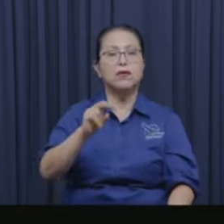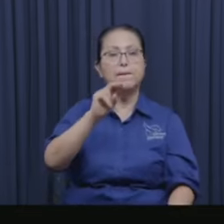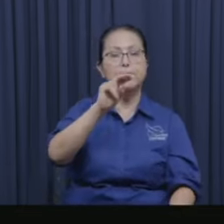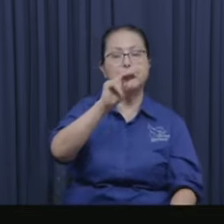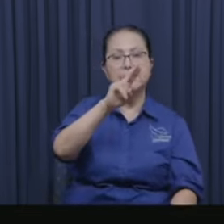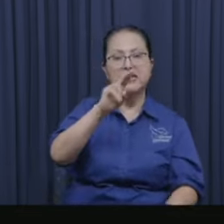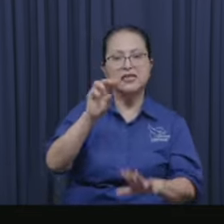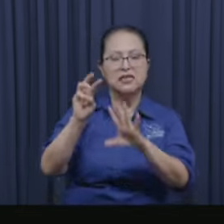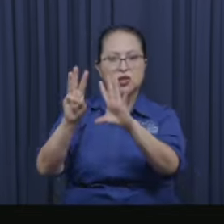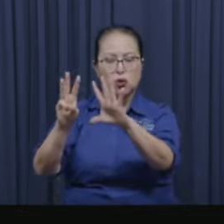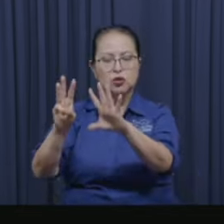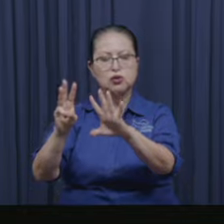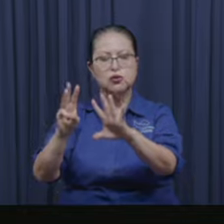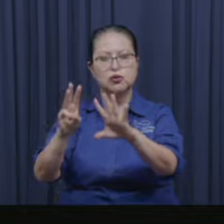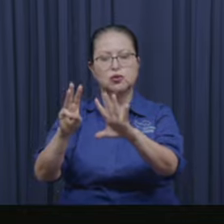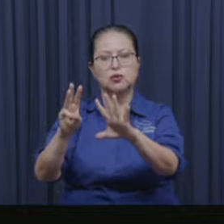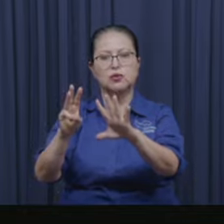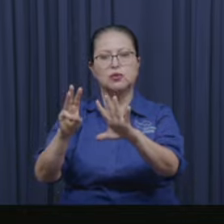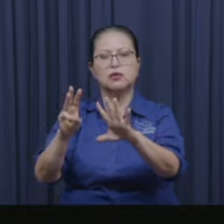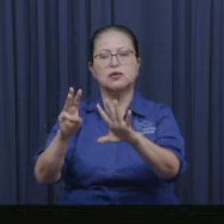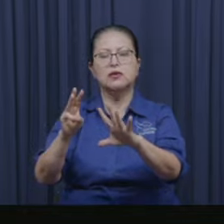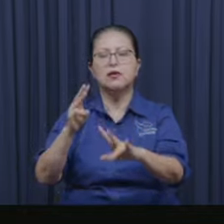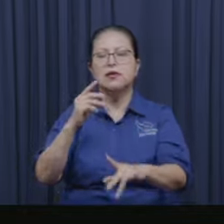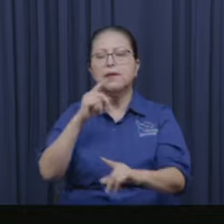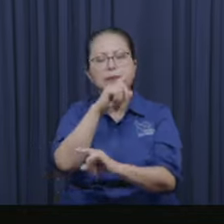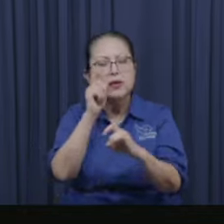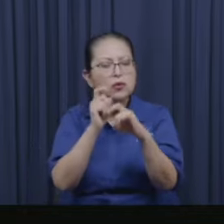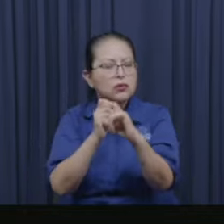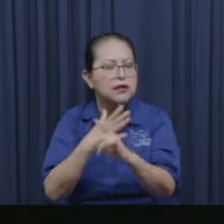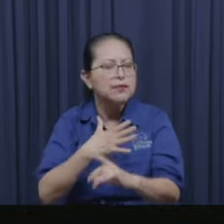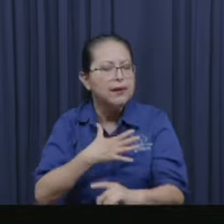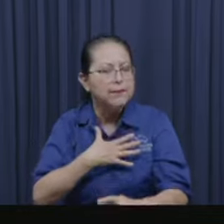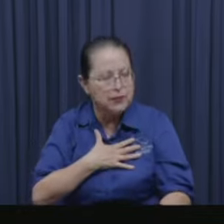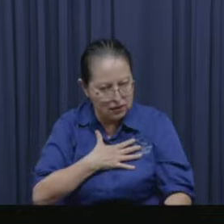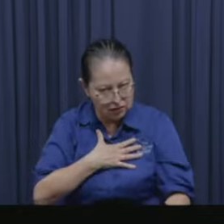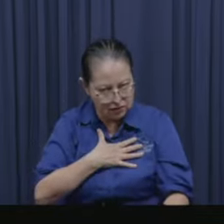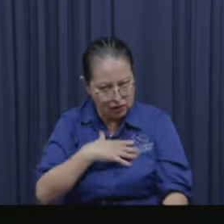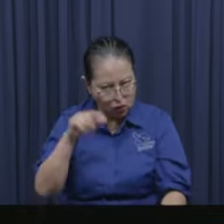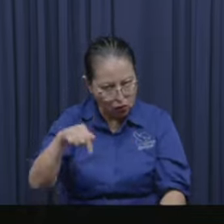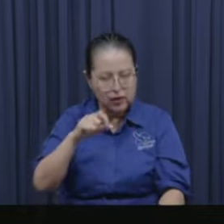Sergio yo necesito que usted me apoye y me diga hermano Sergio recu que Santa